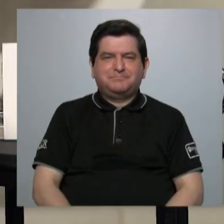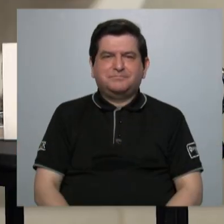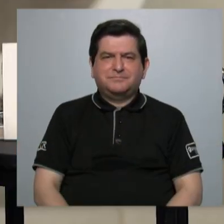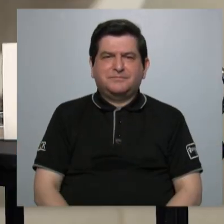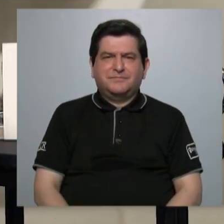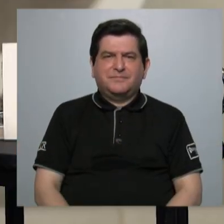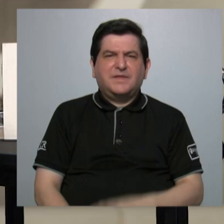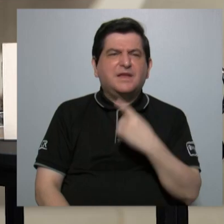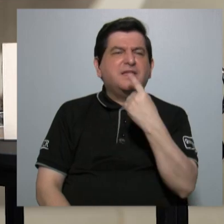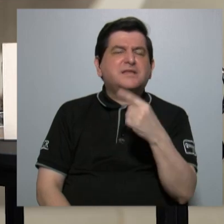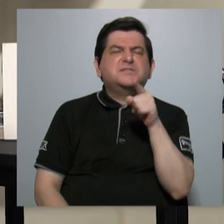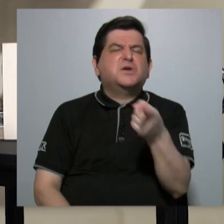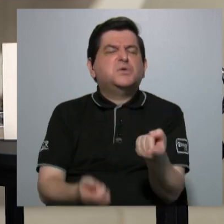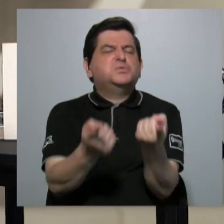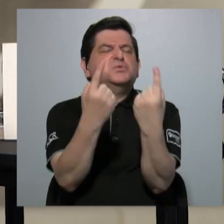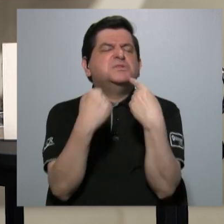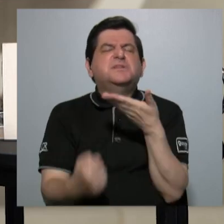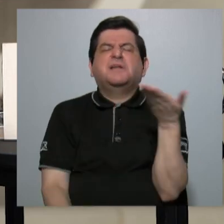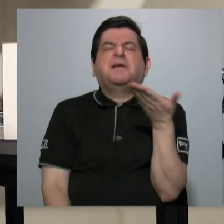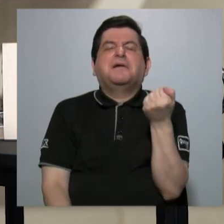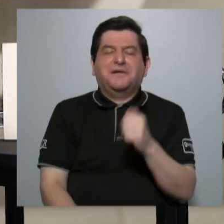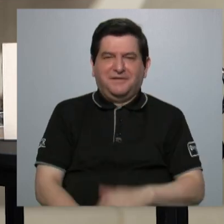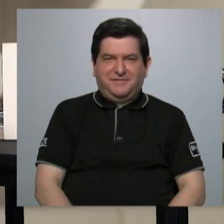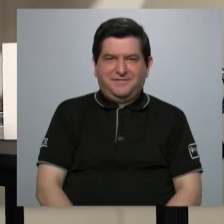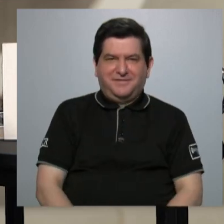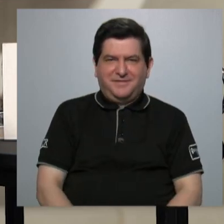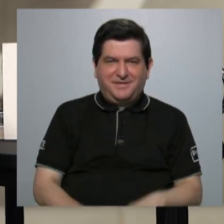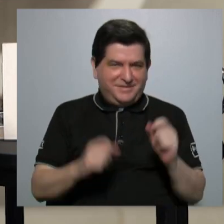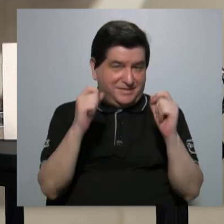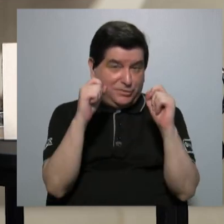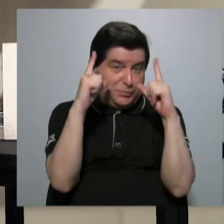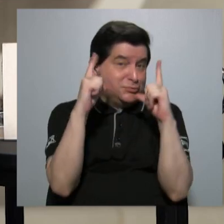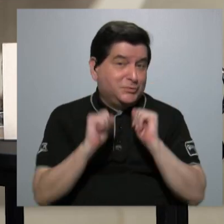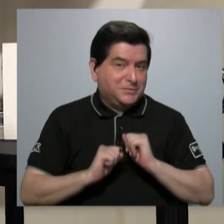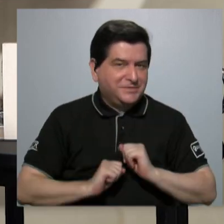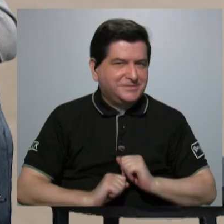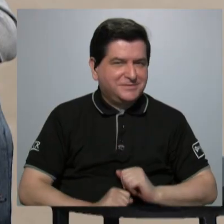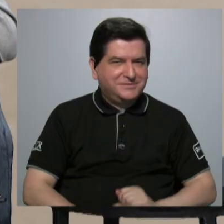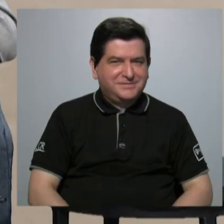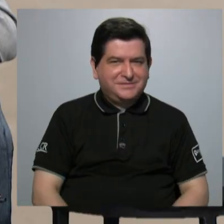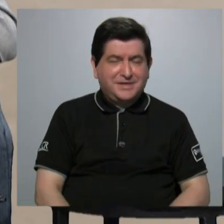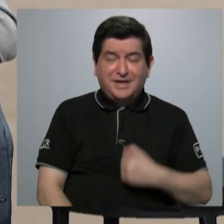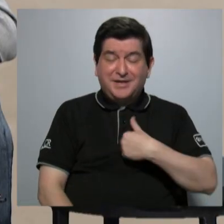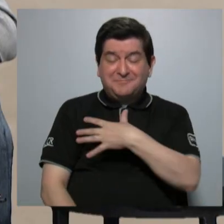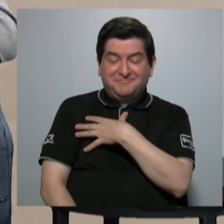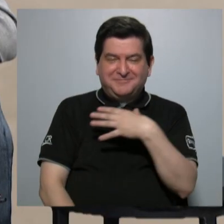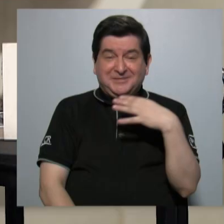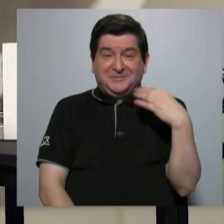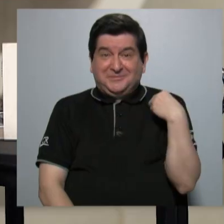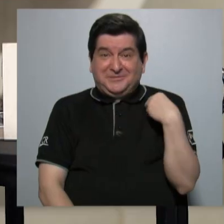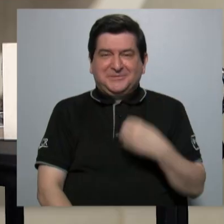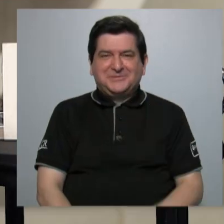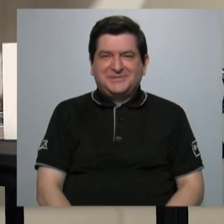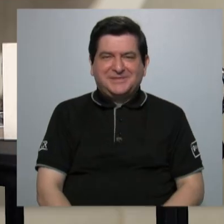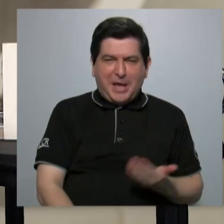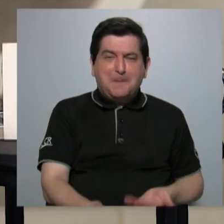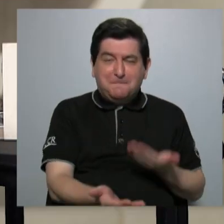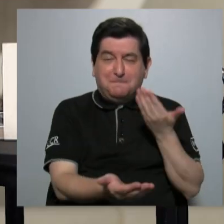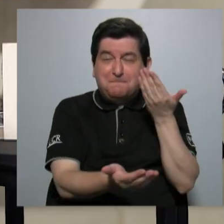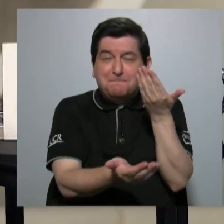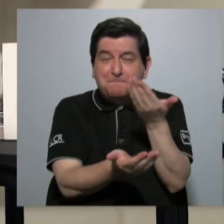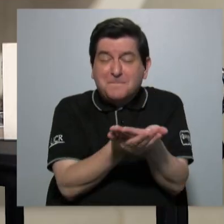¿qué me vas a traer? De sorpresa. De sorpresa, porque a mí me encantan las propuestas